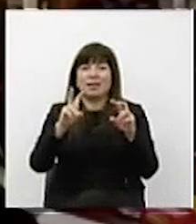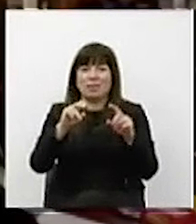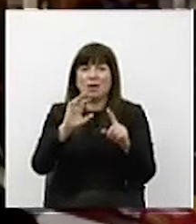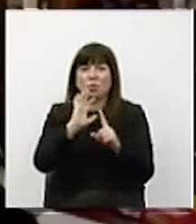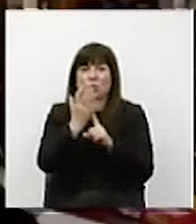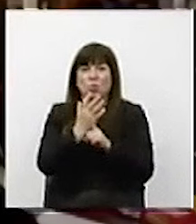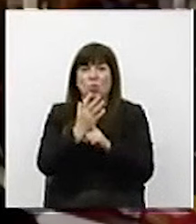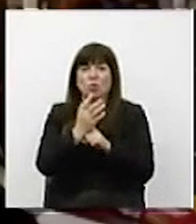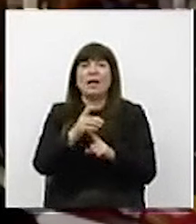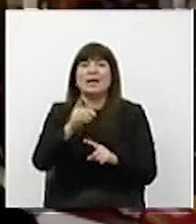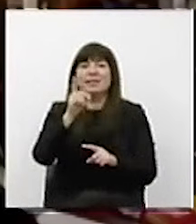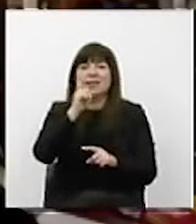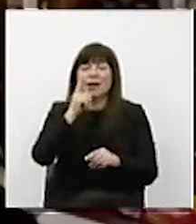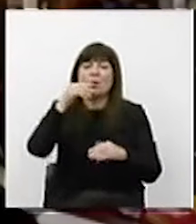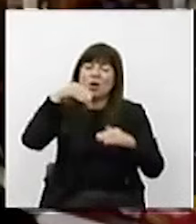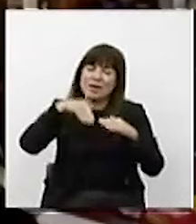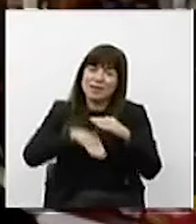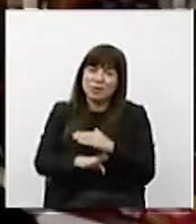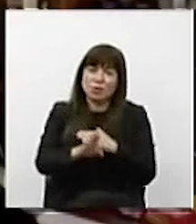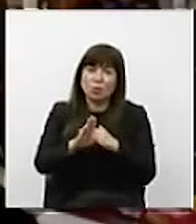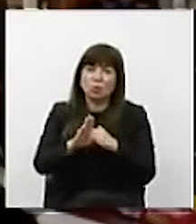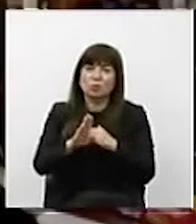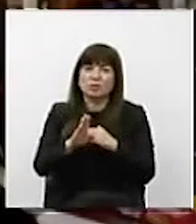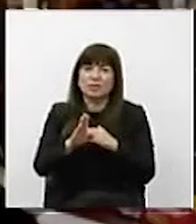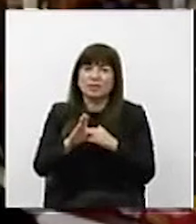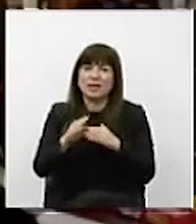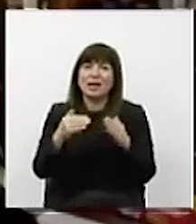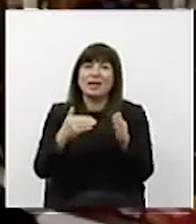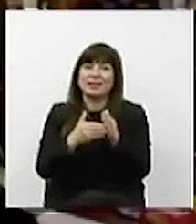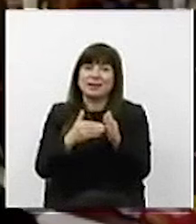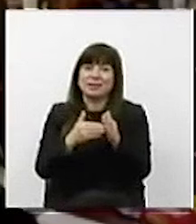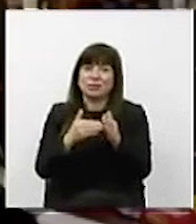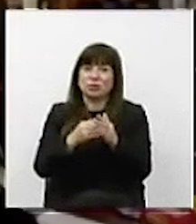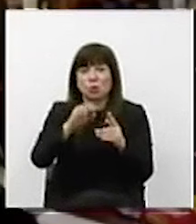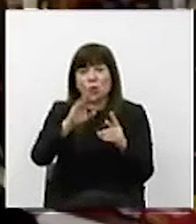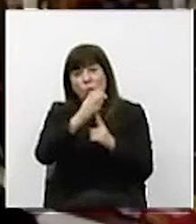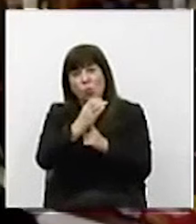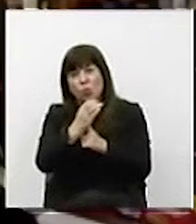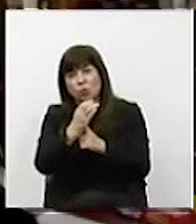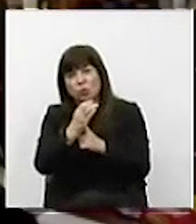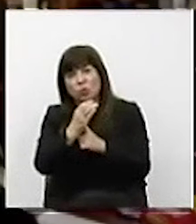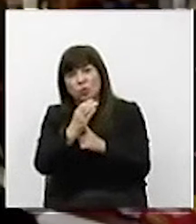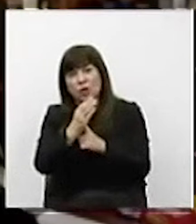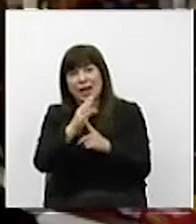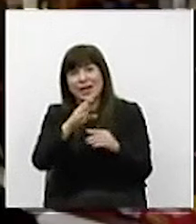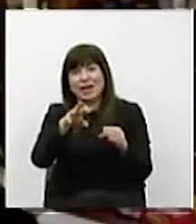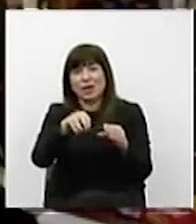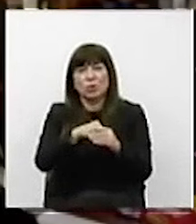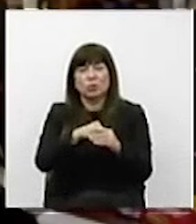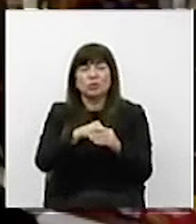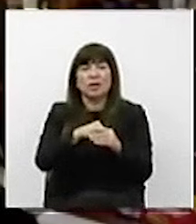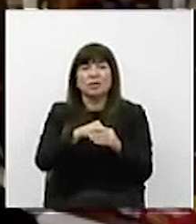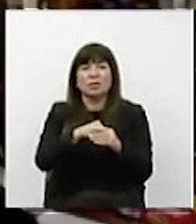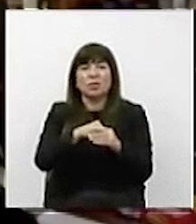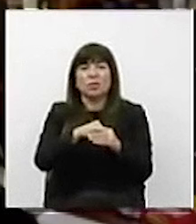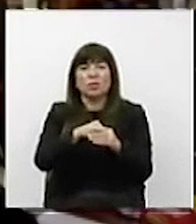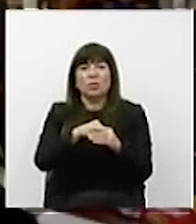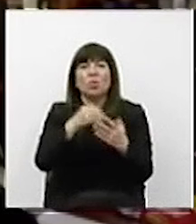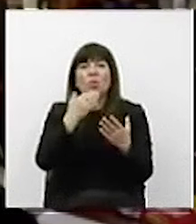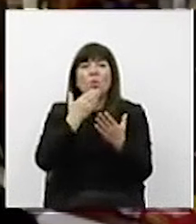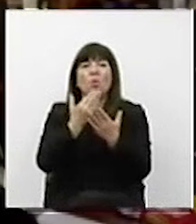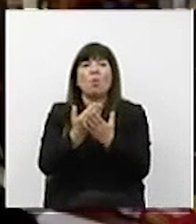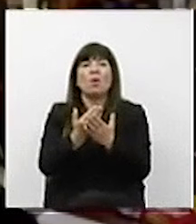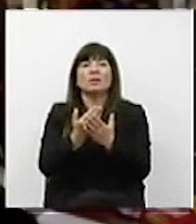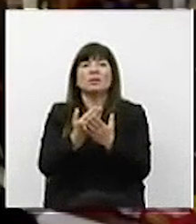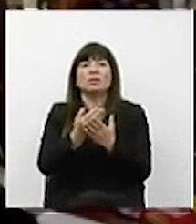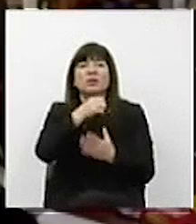que nosotros tenemos que introducir esa restricción que tenemos en nuestra cultura, incluyendo las barbaridades que hacen a la gente cuando la entrevistan,